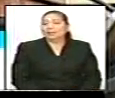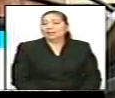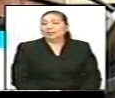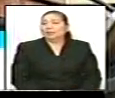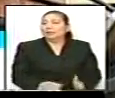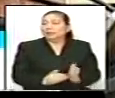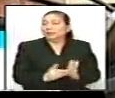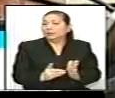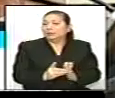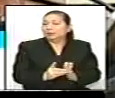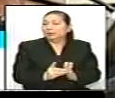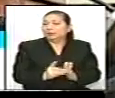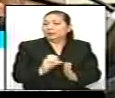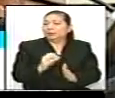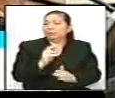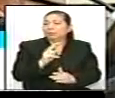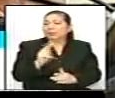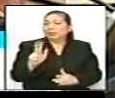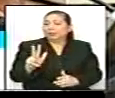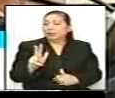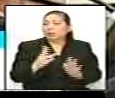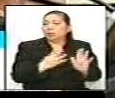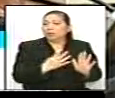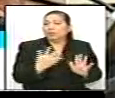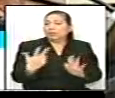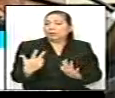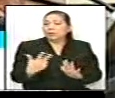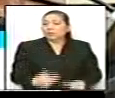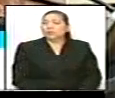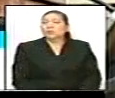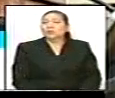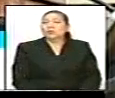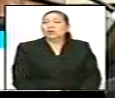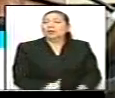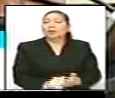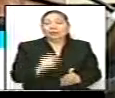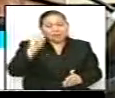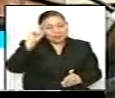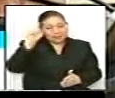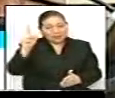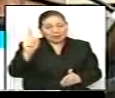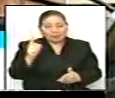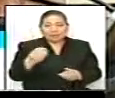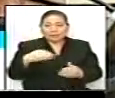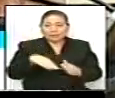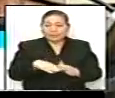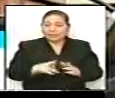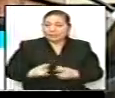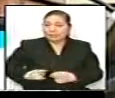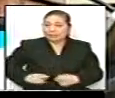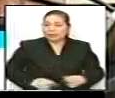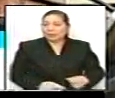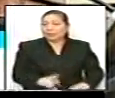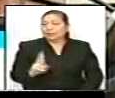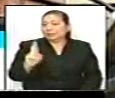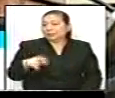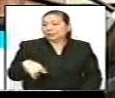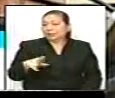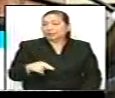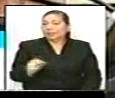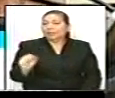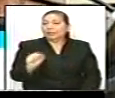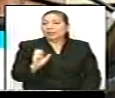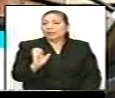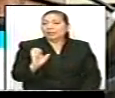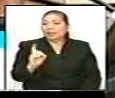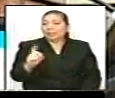dictó un decreto supremo, el 02398, en el que se creaba la zona reservada del río Rímac, encargándole a Cedapal